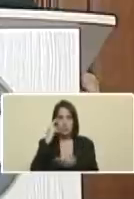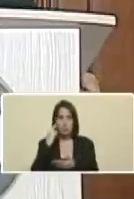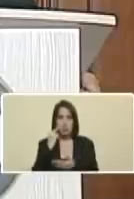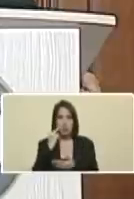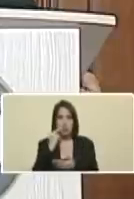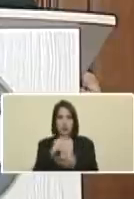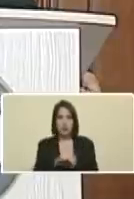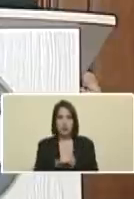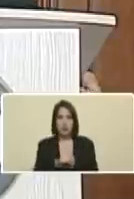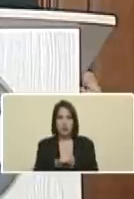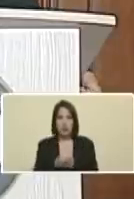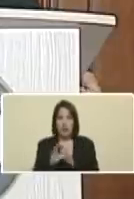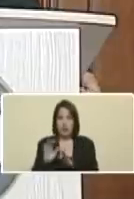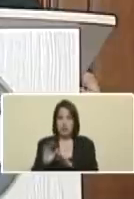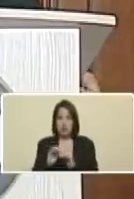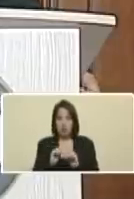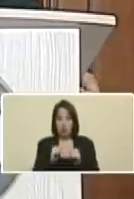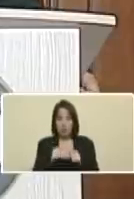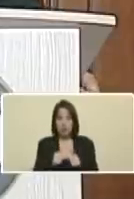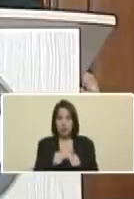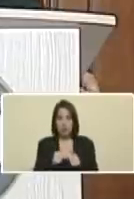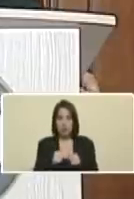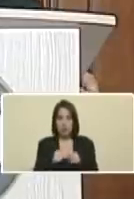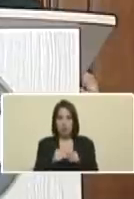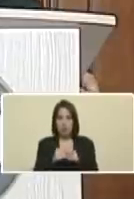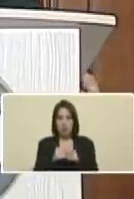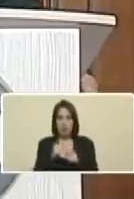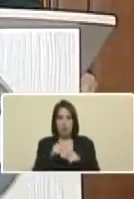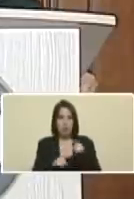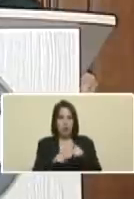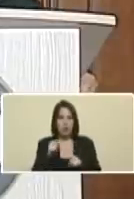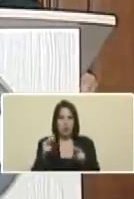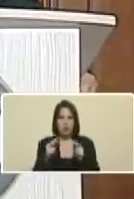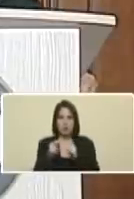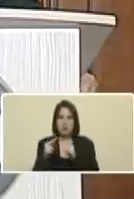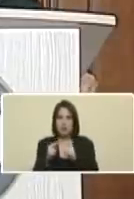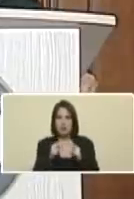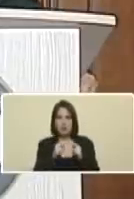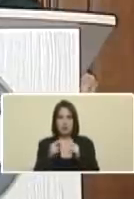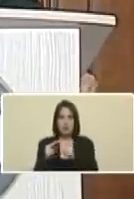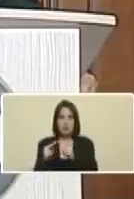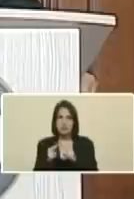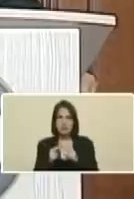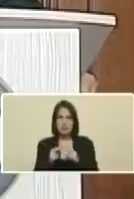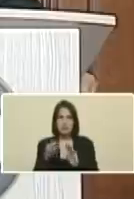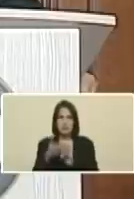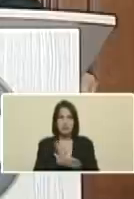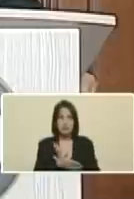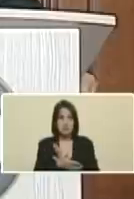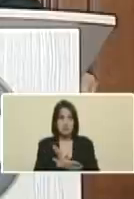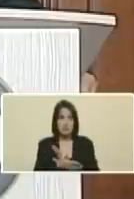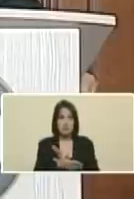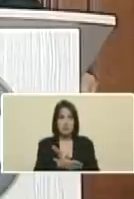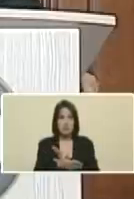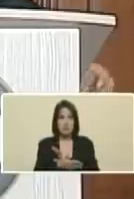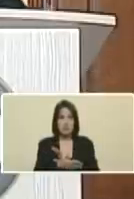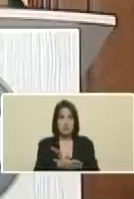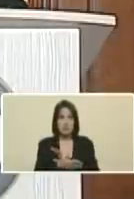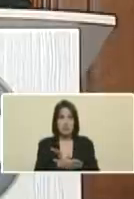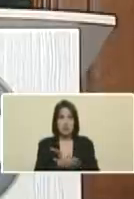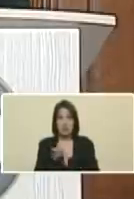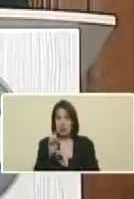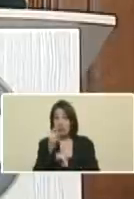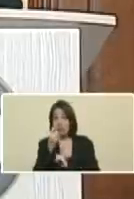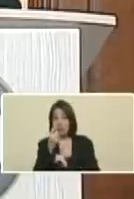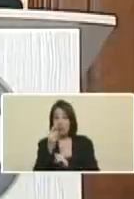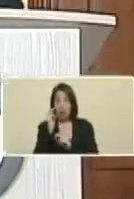esos avatares se conocieron, como tuvimos el privilegio